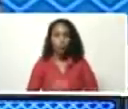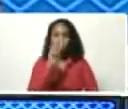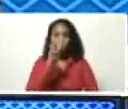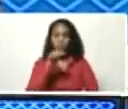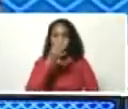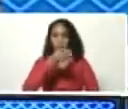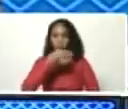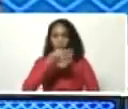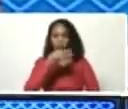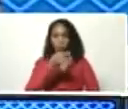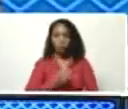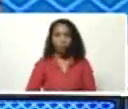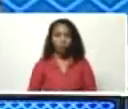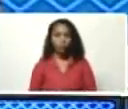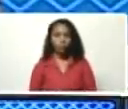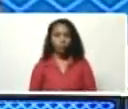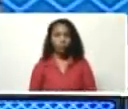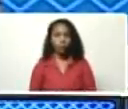2 de la tarde.